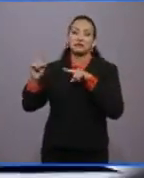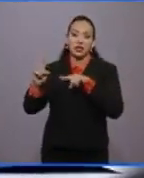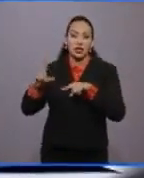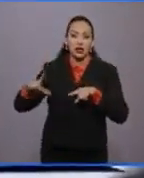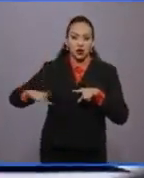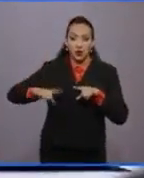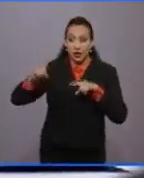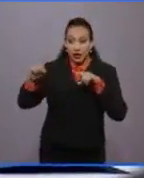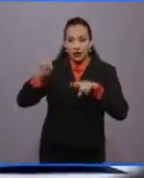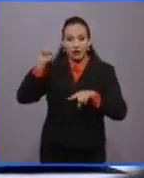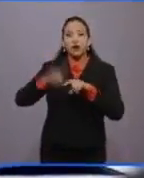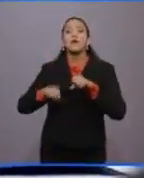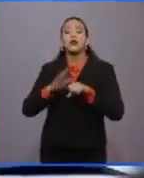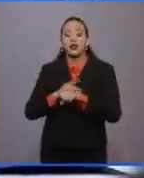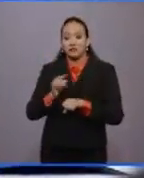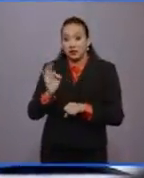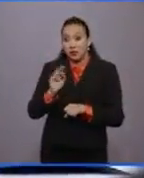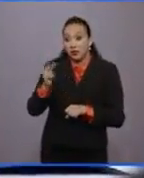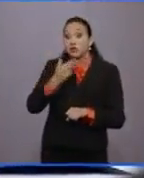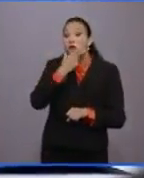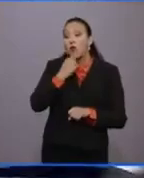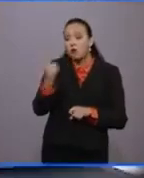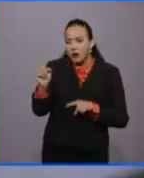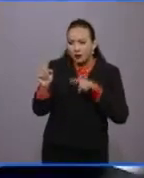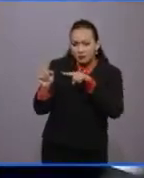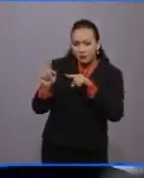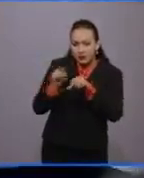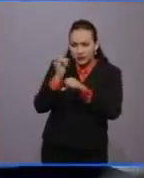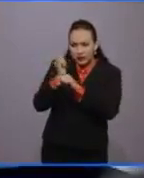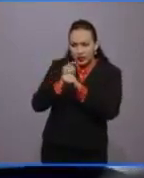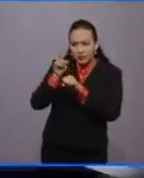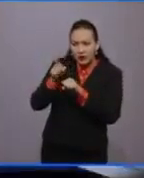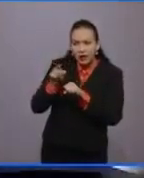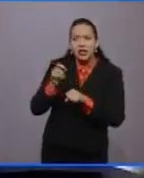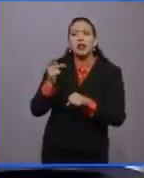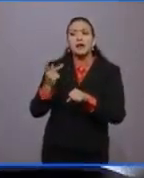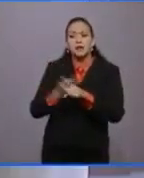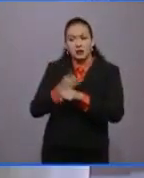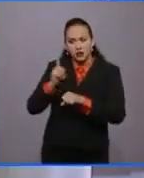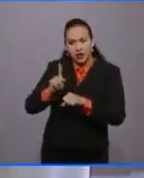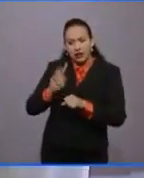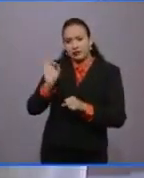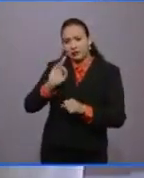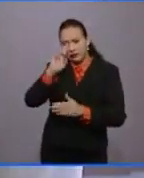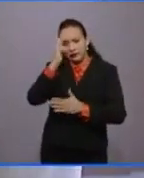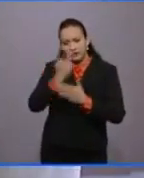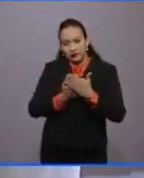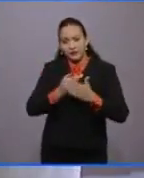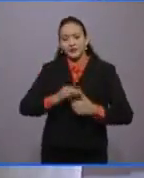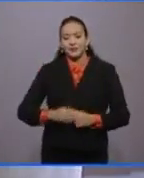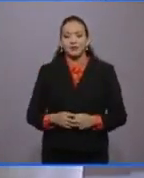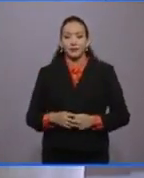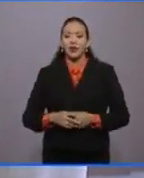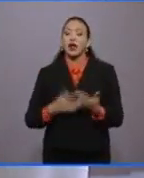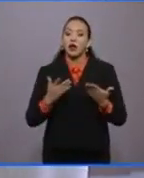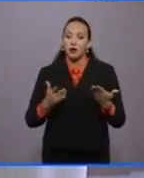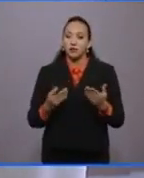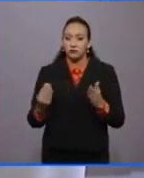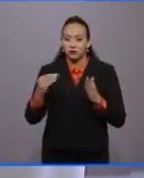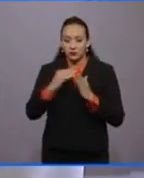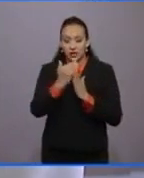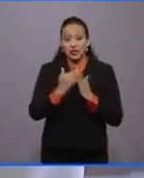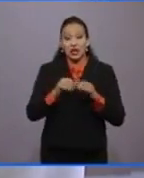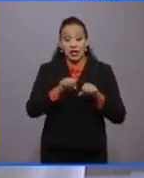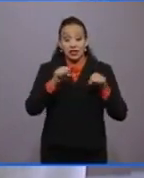público sujeto a una investigación de un procedimiento de responsabilidad administrativa. Al establecer este criterio, la